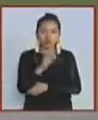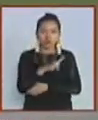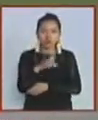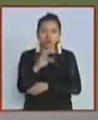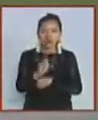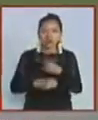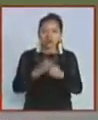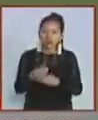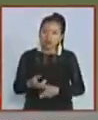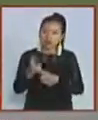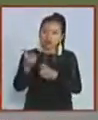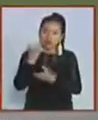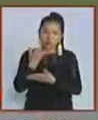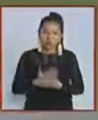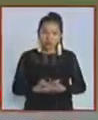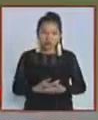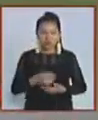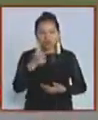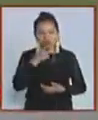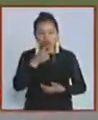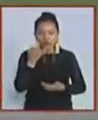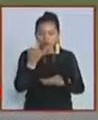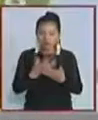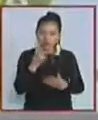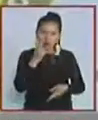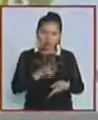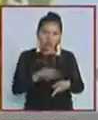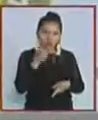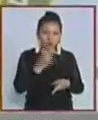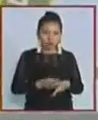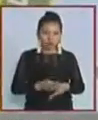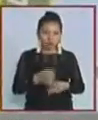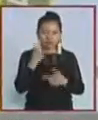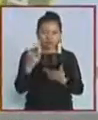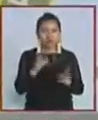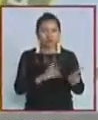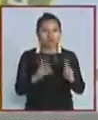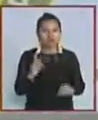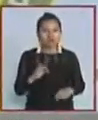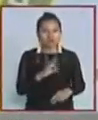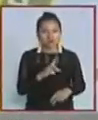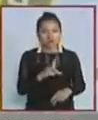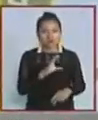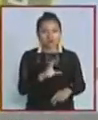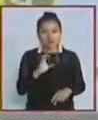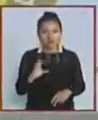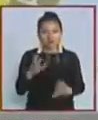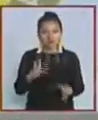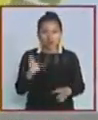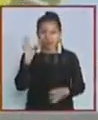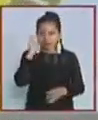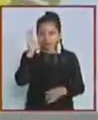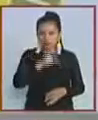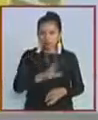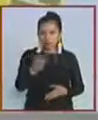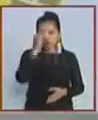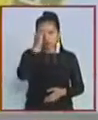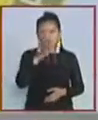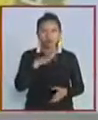años, quien hasta ayer cuidaba del menor. El personal de la FELCC logra dar con el paradero de un